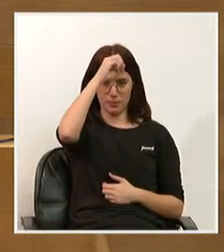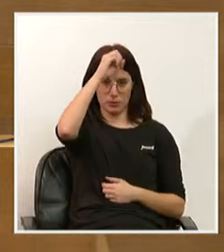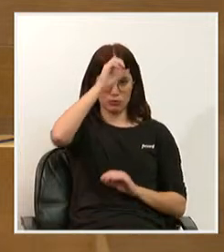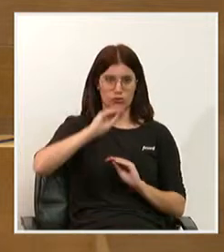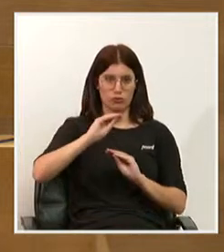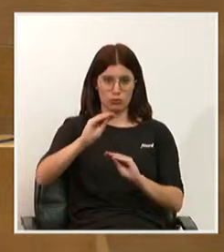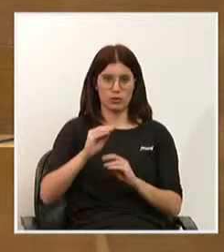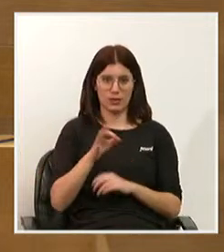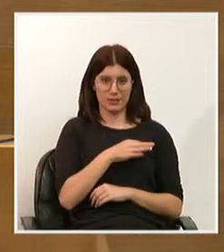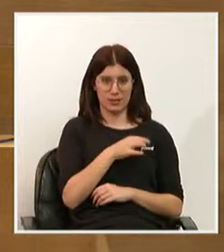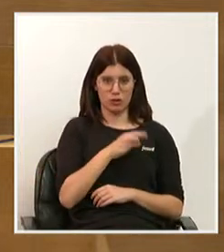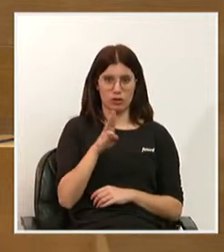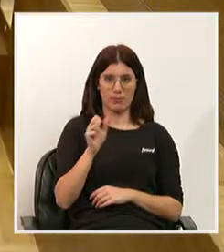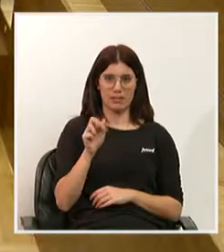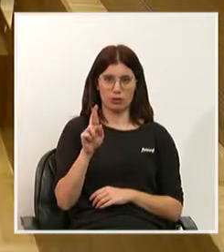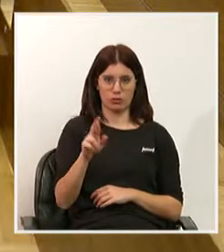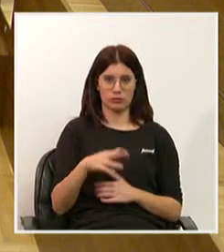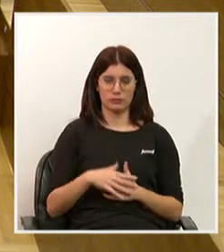señor